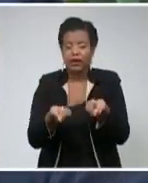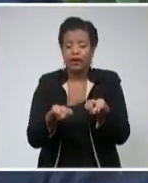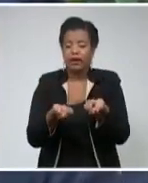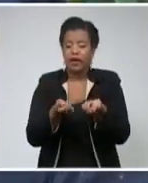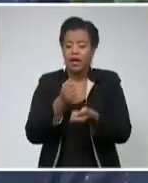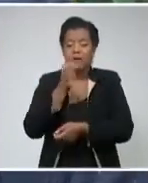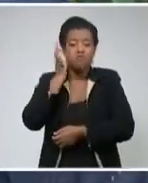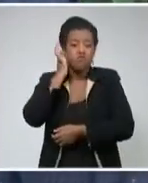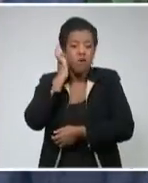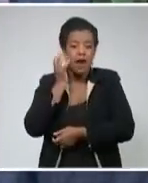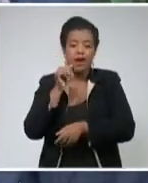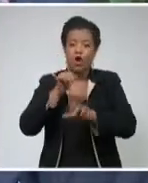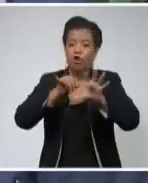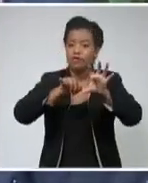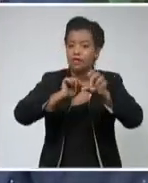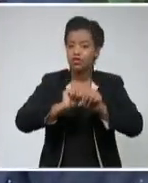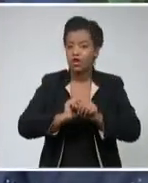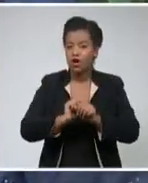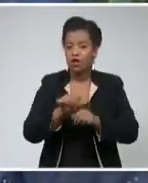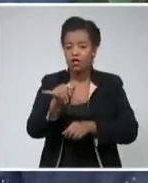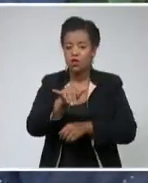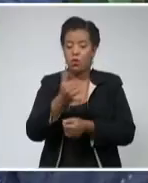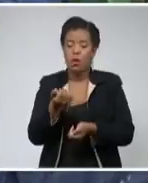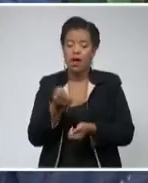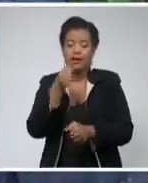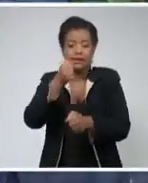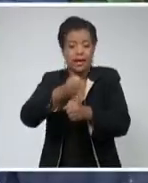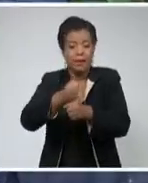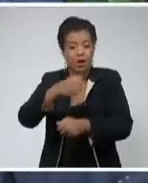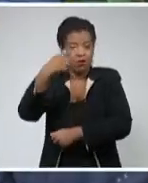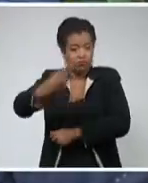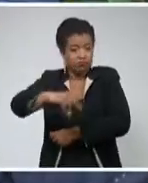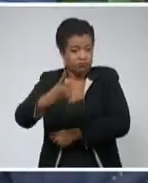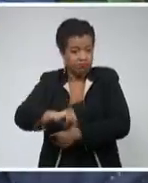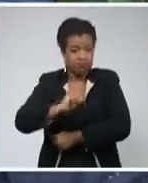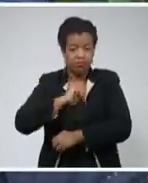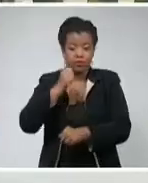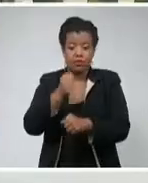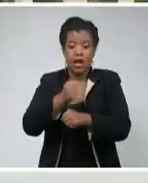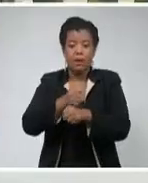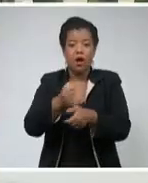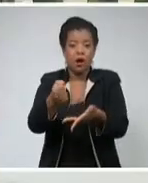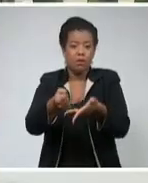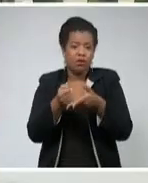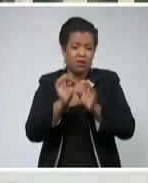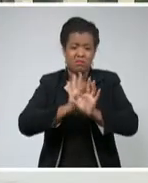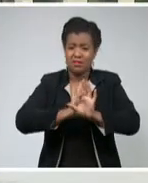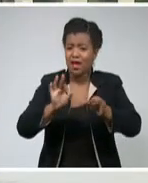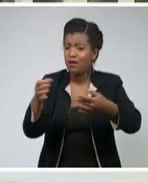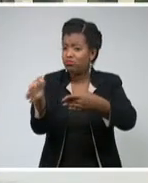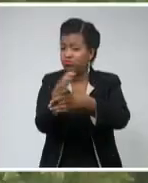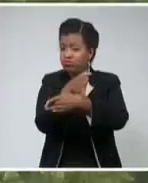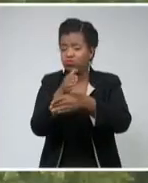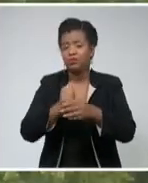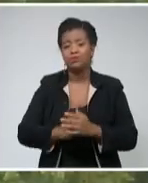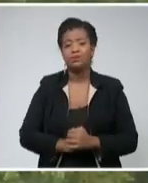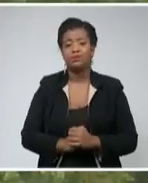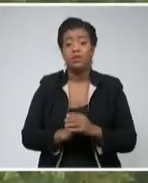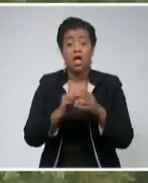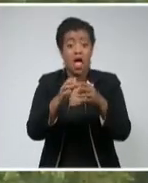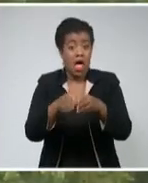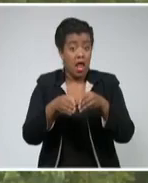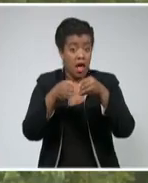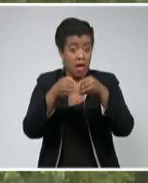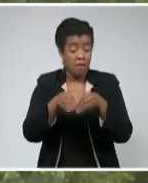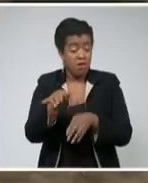cotización, los ingresos por programas de adiestramiento, los ingresos por aporte especial. Desde este simbólico lugar también se